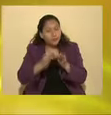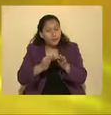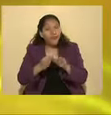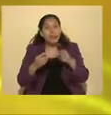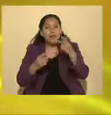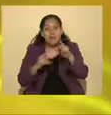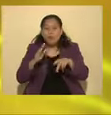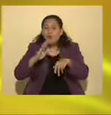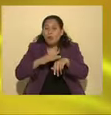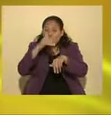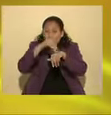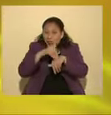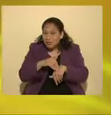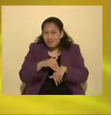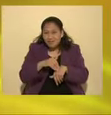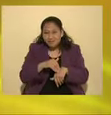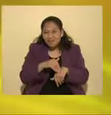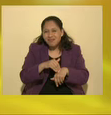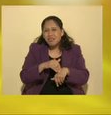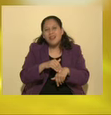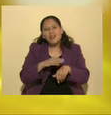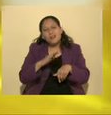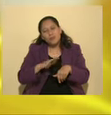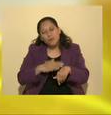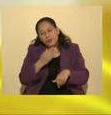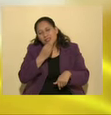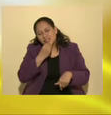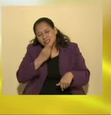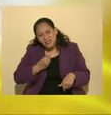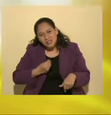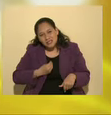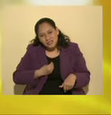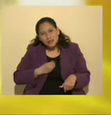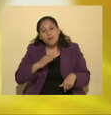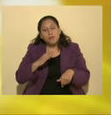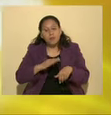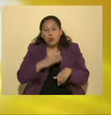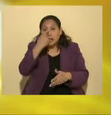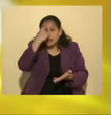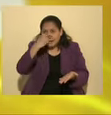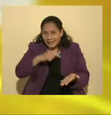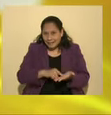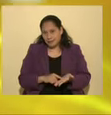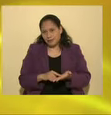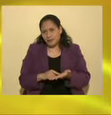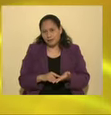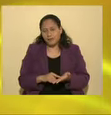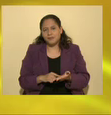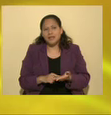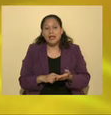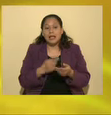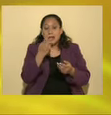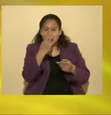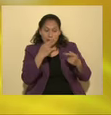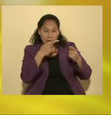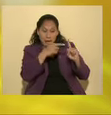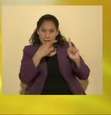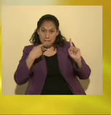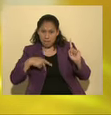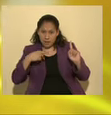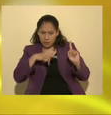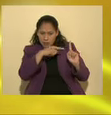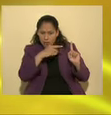por obediencia, sino por convicción. Convicción. Entonces, el individuo cuando